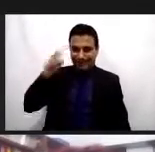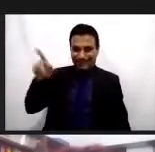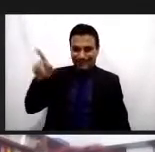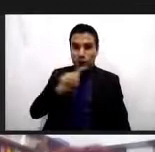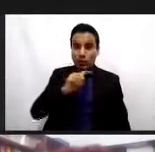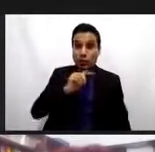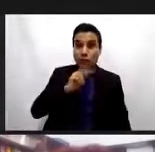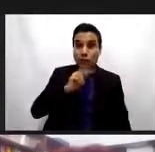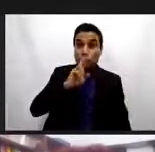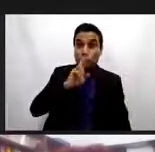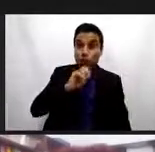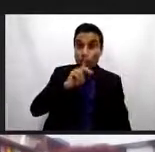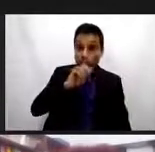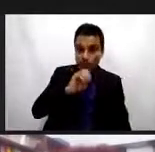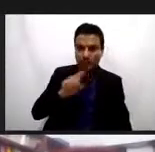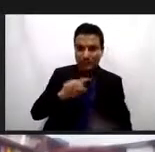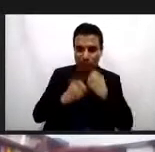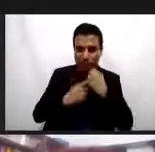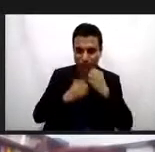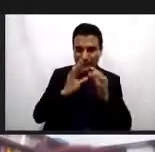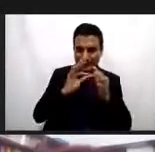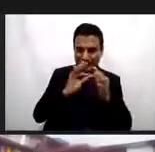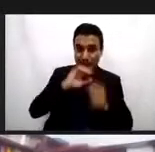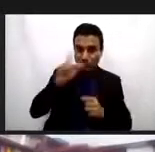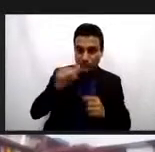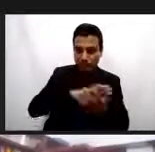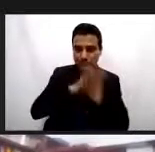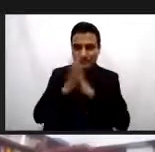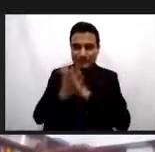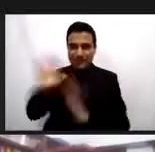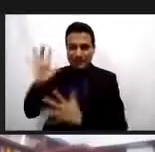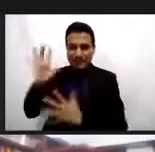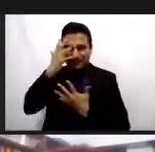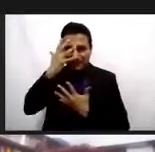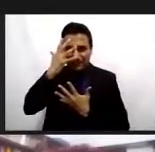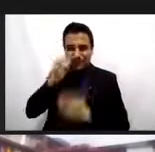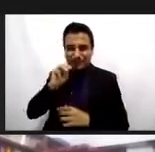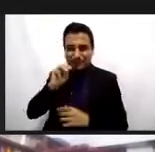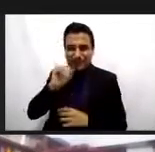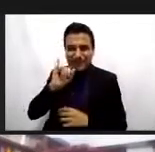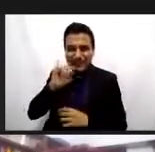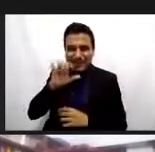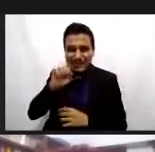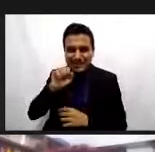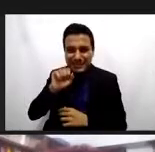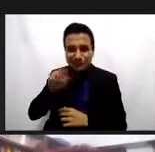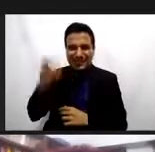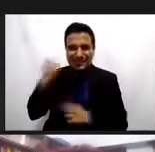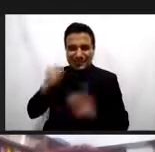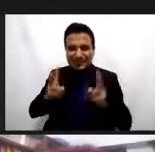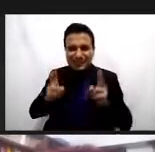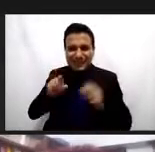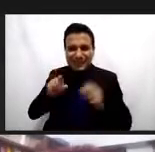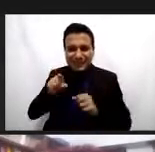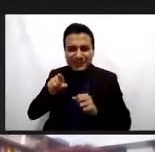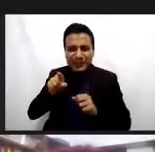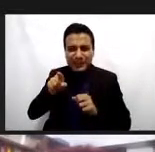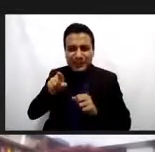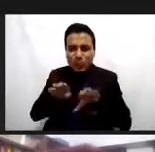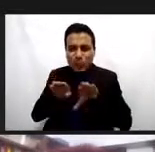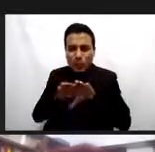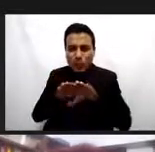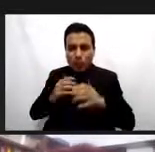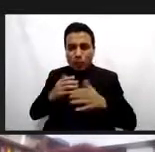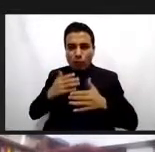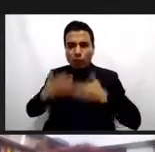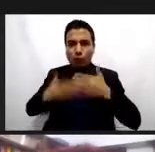mimética? O sea, me perdí cuando estabas como en esa frase. O sea, no sé si en esta cosa del fluir, entonces uno